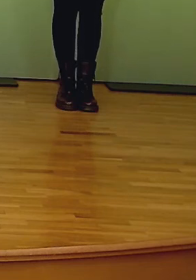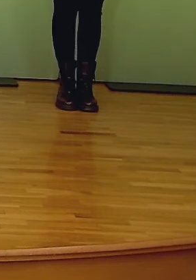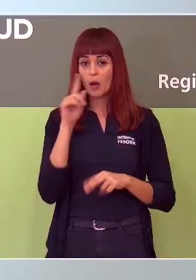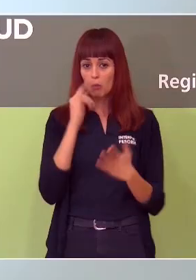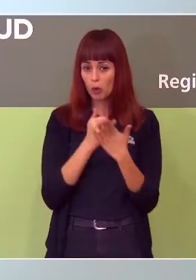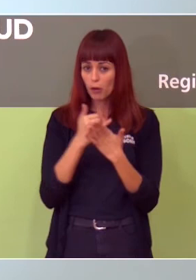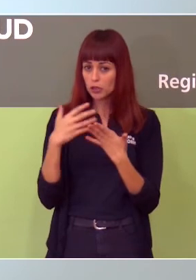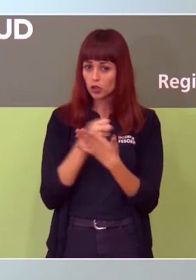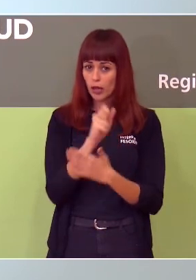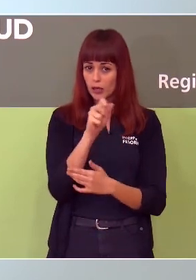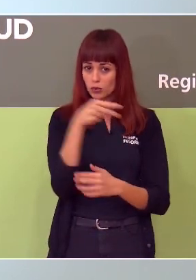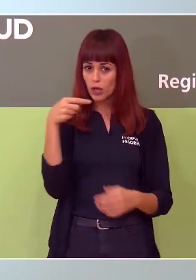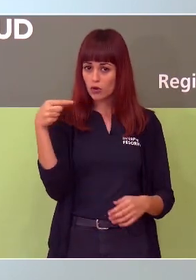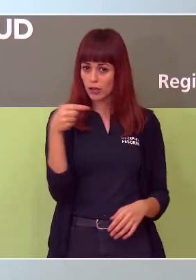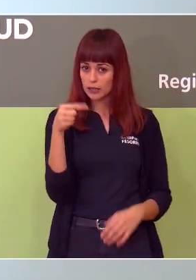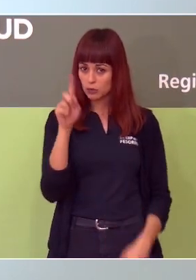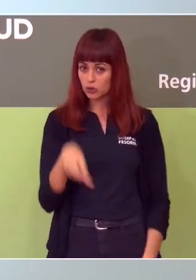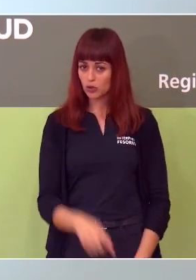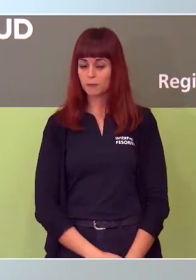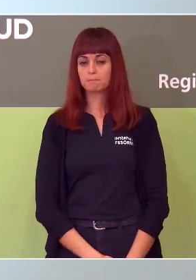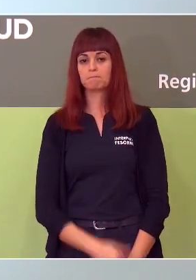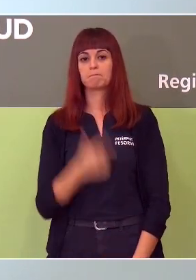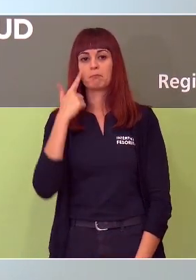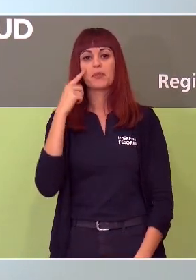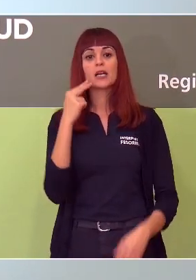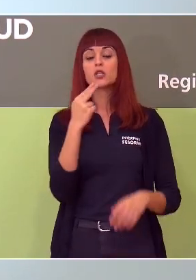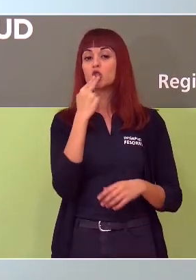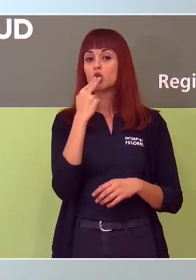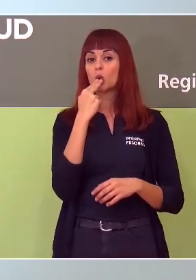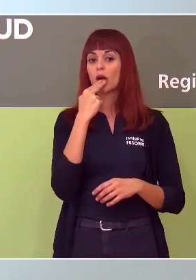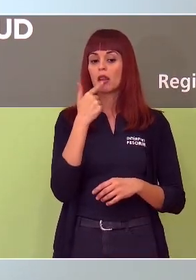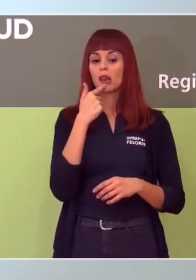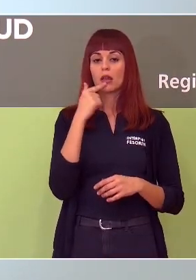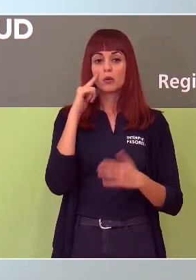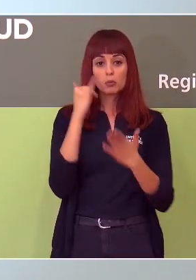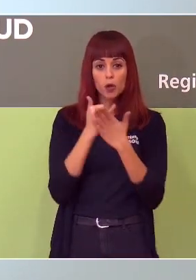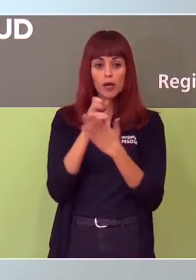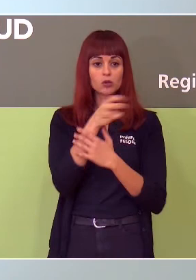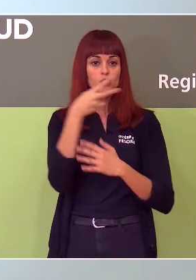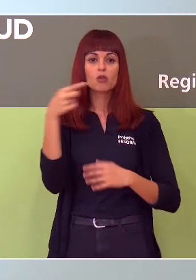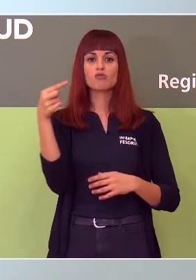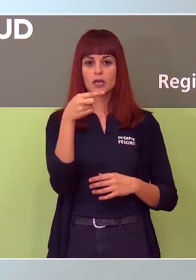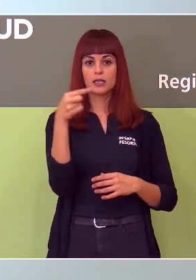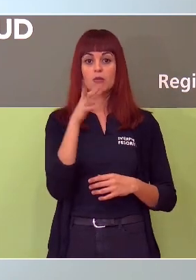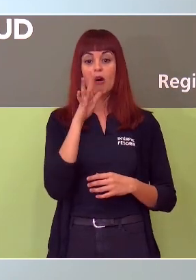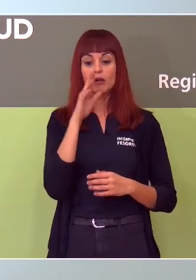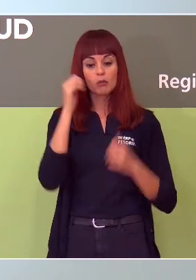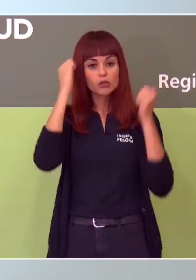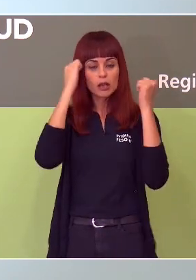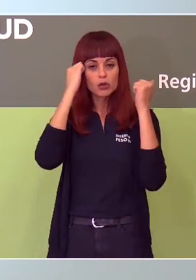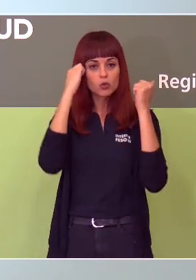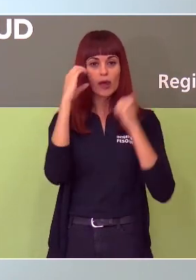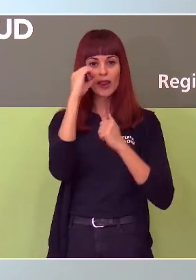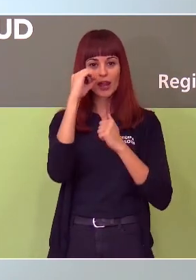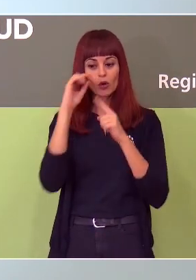negativo. Sí, bueno, en Churra ahora mismo efectivamente todos los PCR han sido negativos. Estamos haciendo el estudio de seroprevalencia y todavía